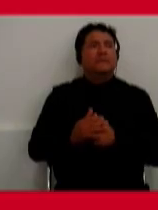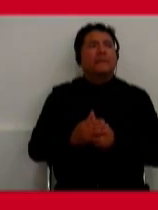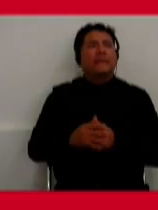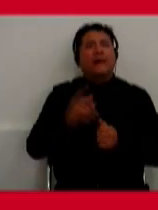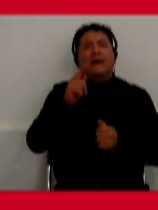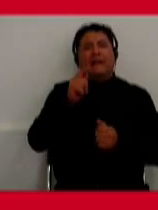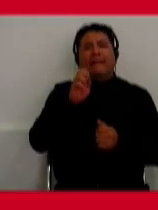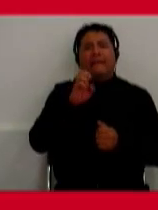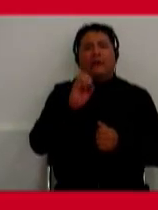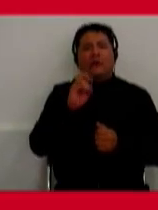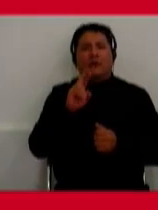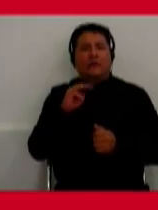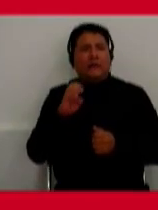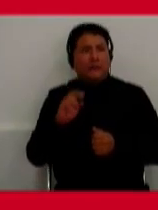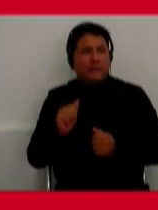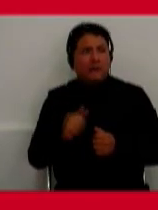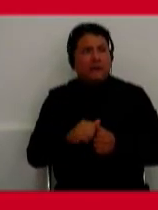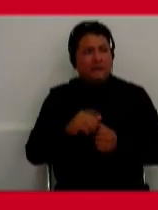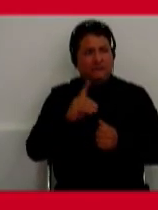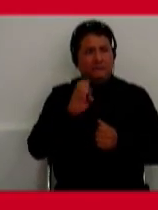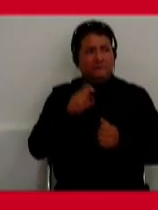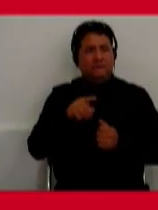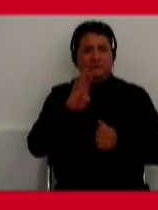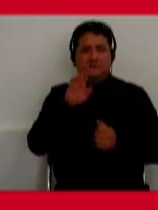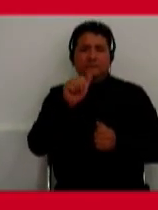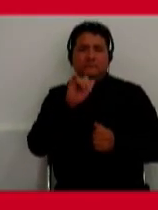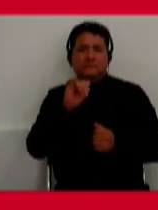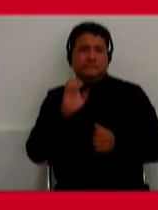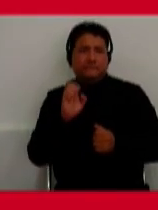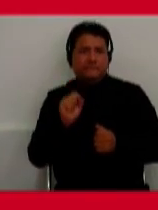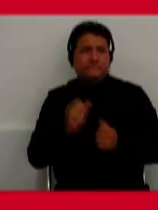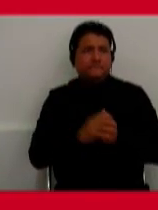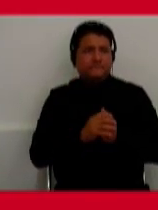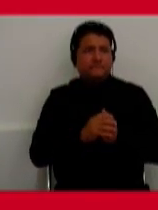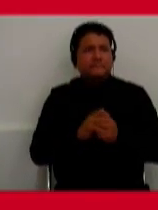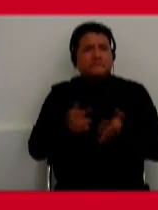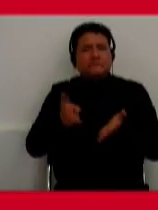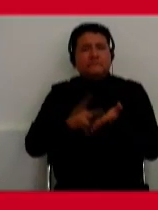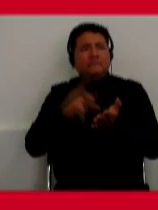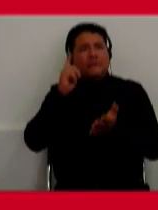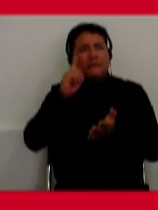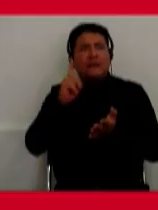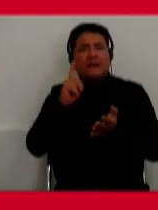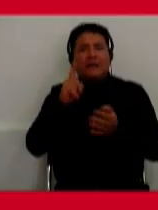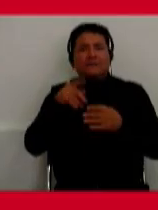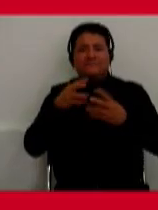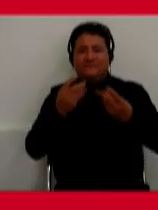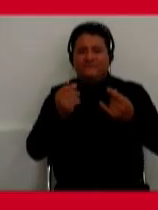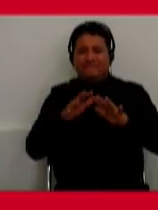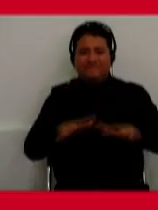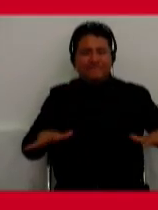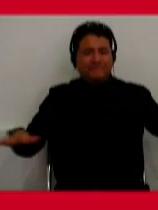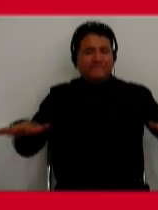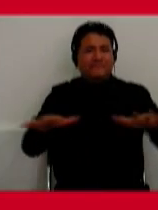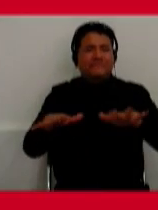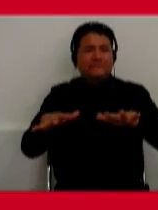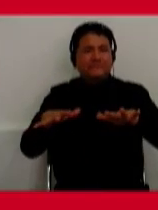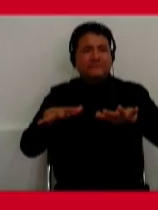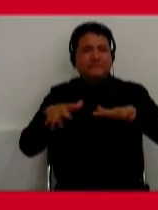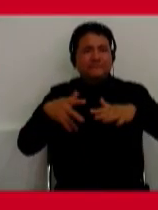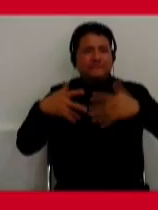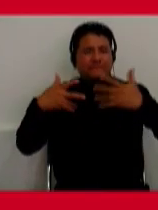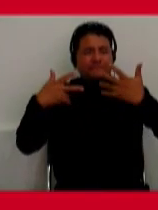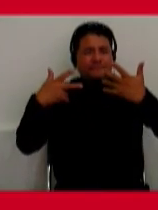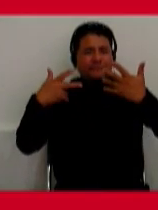El teorema de Bayes aplicado a la geomecánica. ¿Por qué el teorema de Bayes? Porque aquí marcamos la